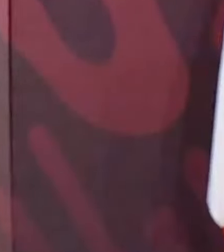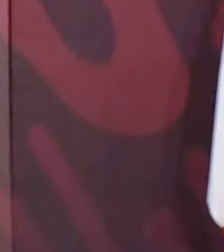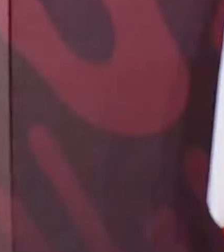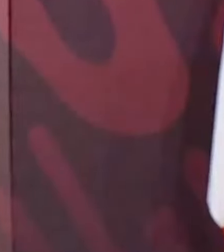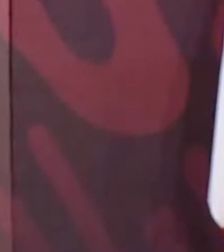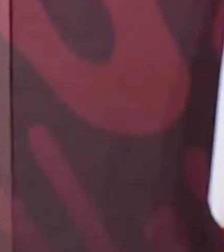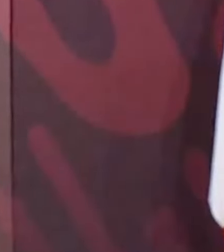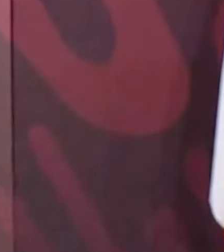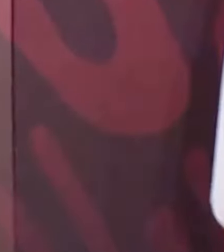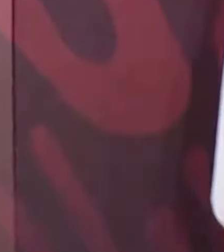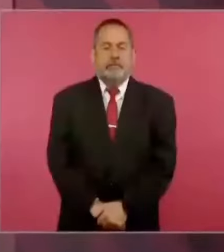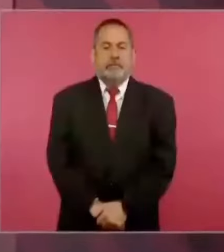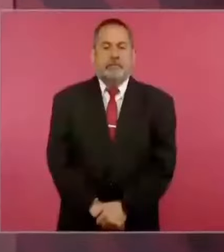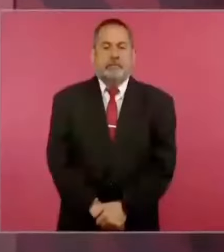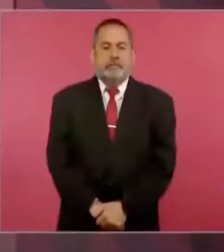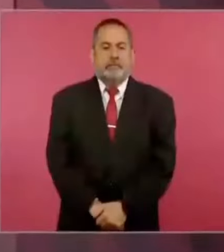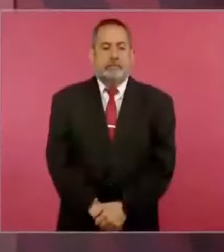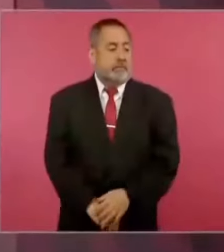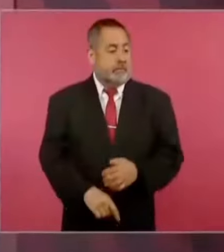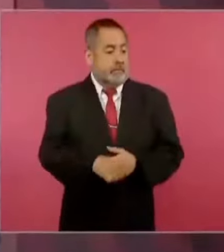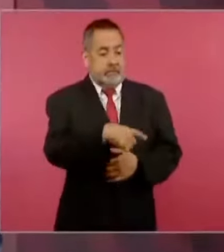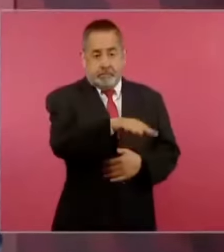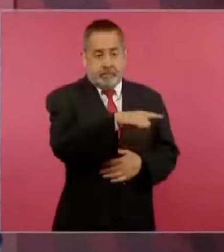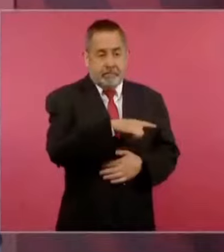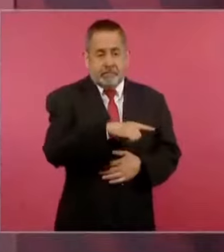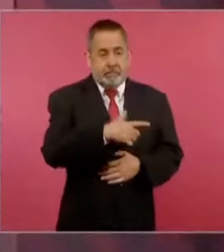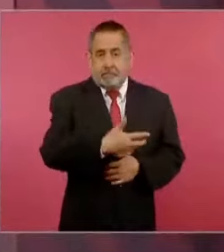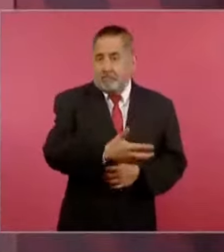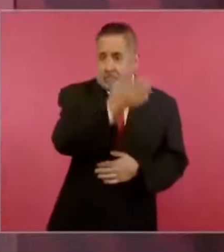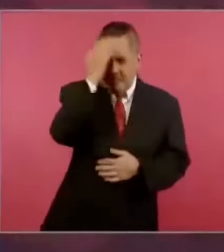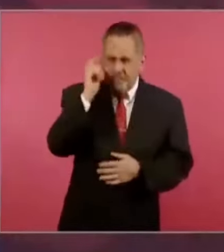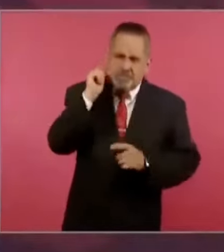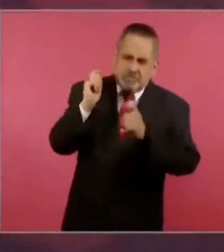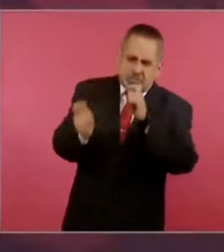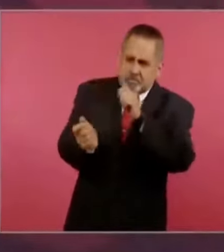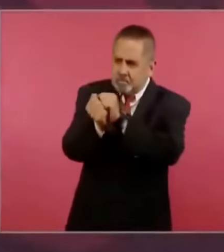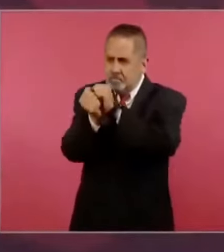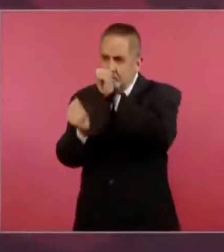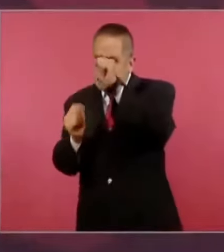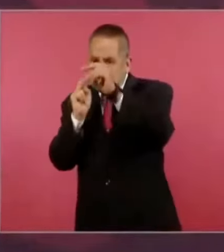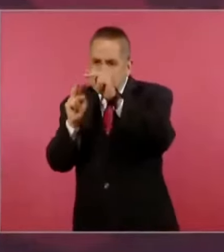Esos publicistas no tienen ni idea, no conocen al pueblo,